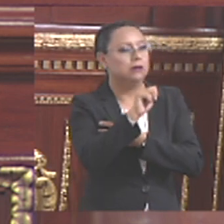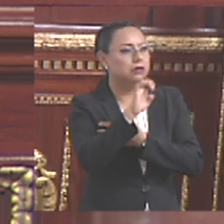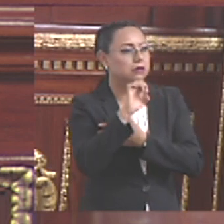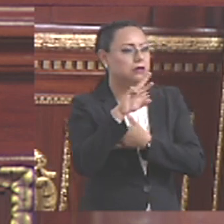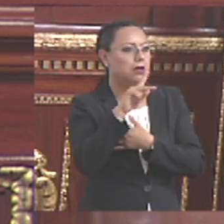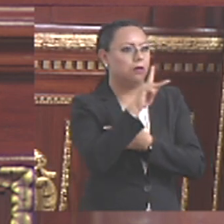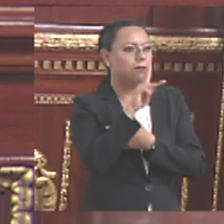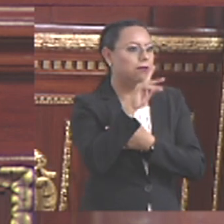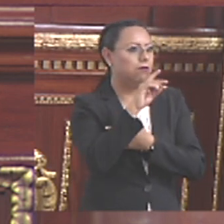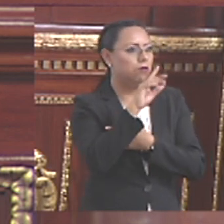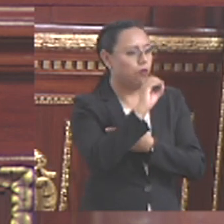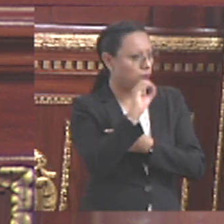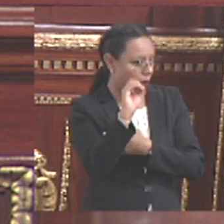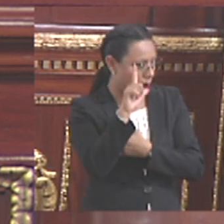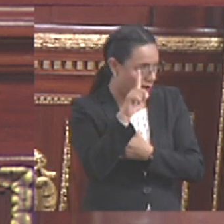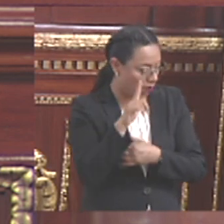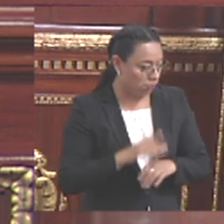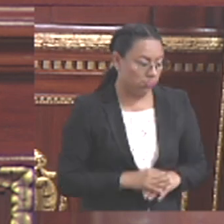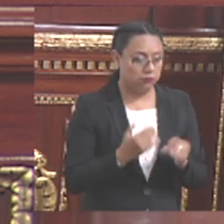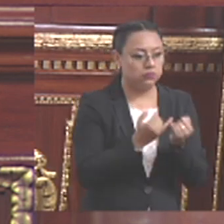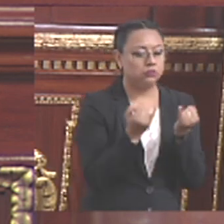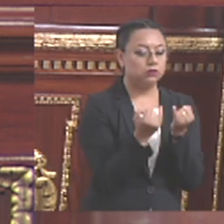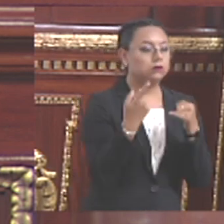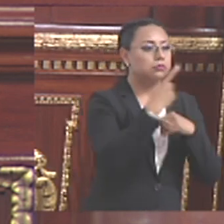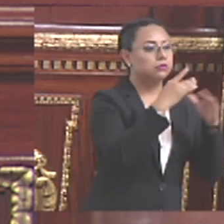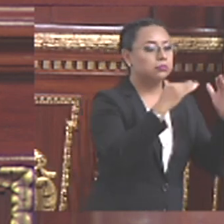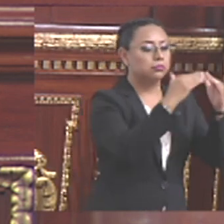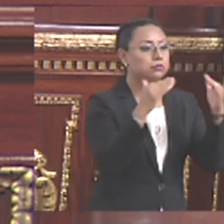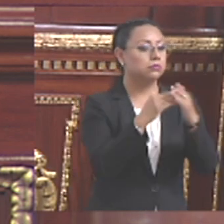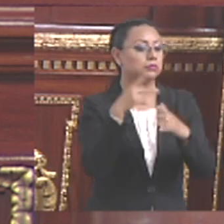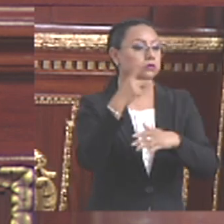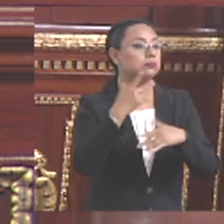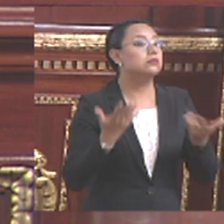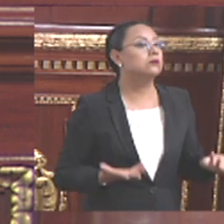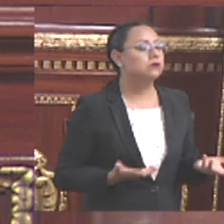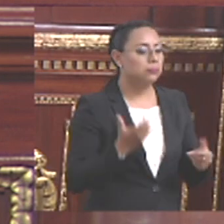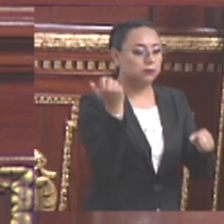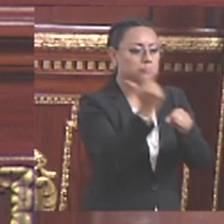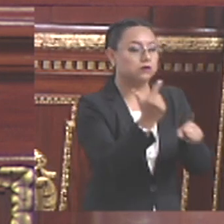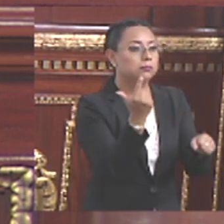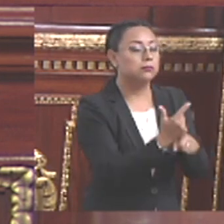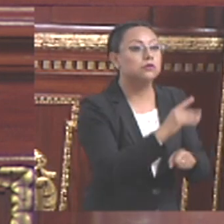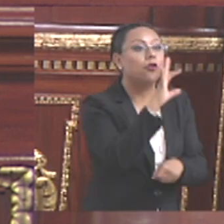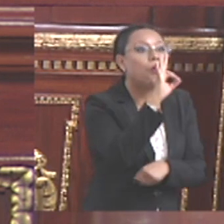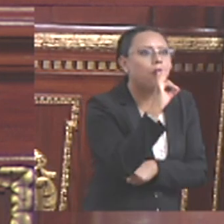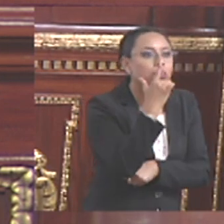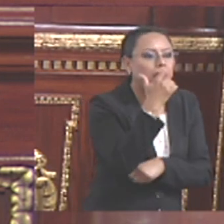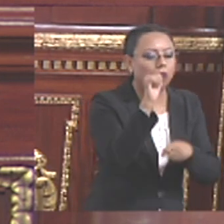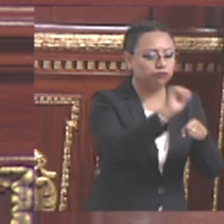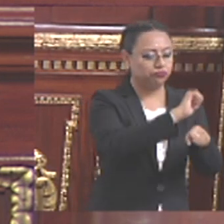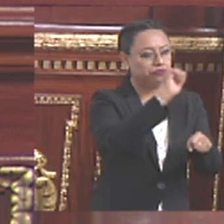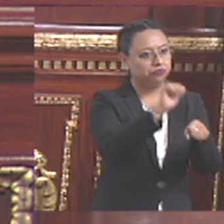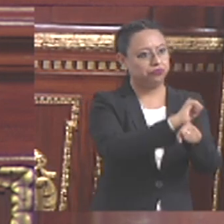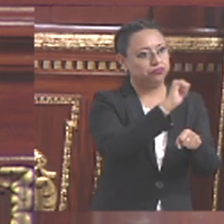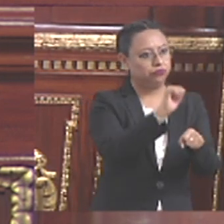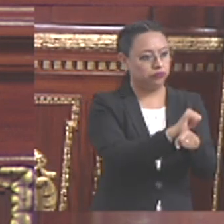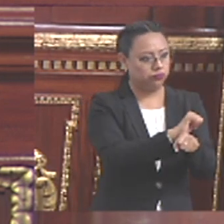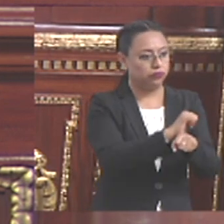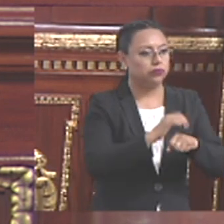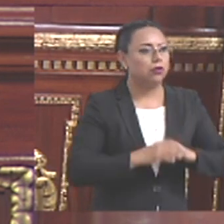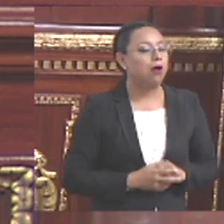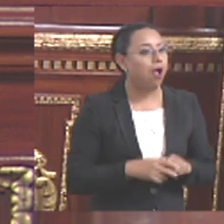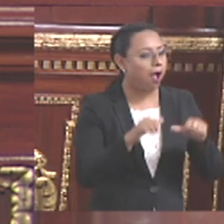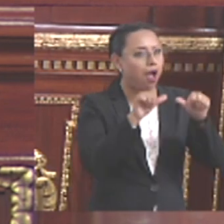un cateo a sus domicilios, las autoridades encontraron 41 automóviles, obras de arte